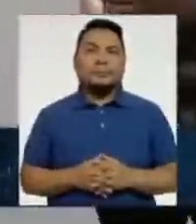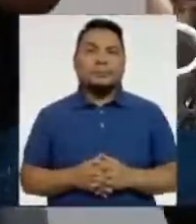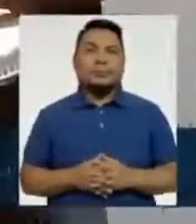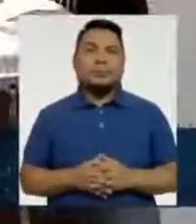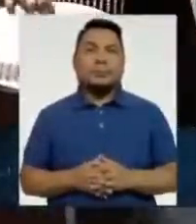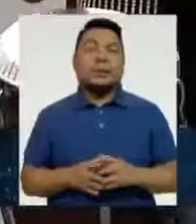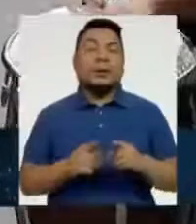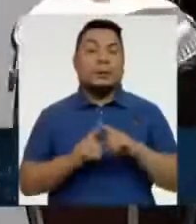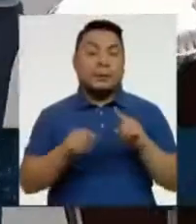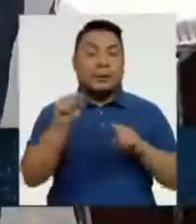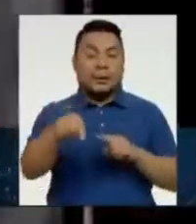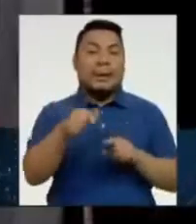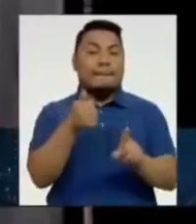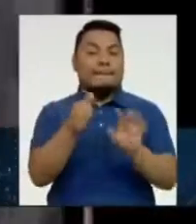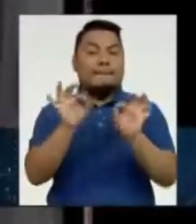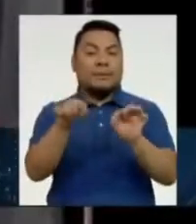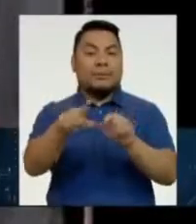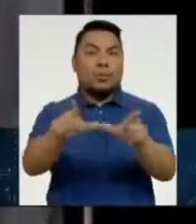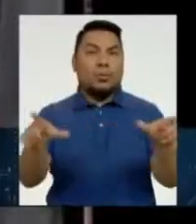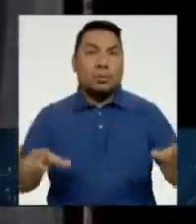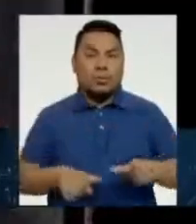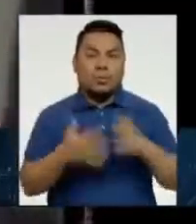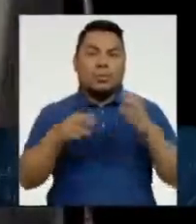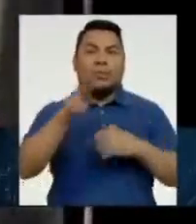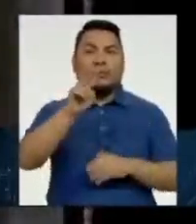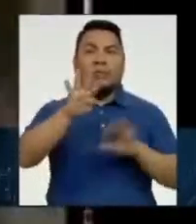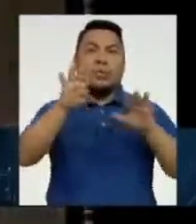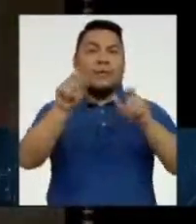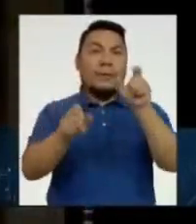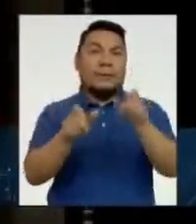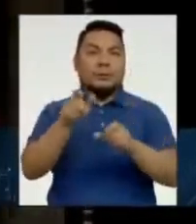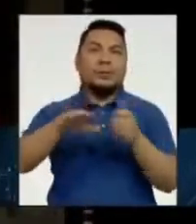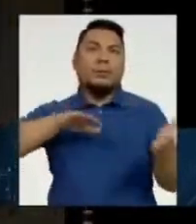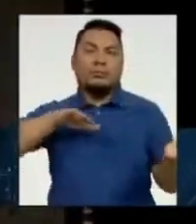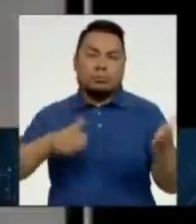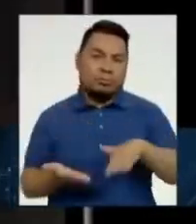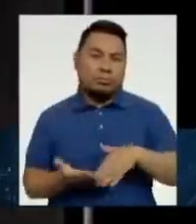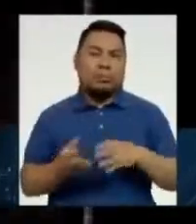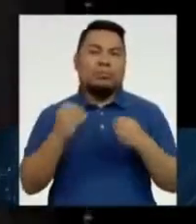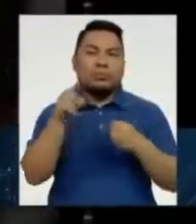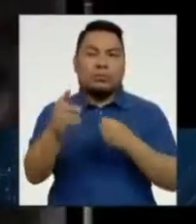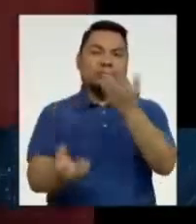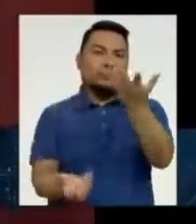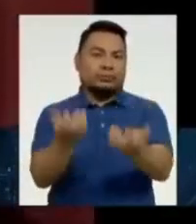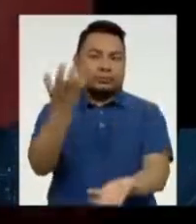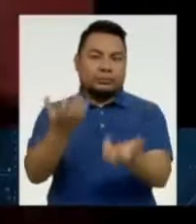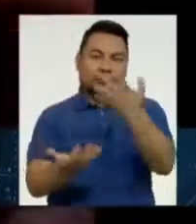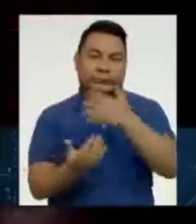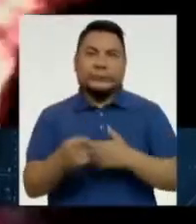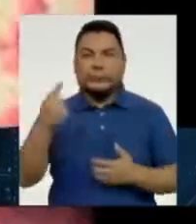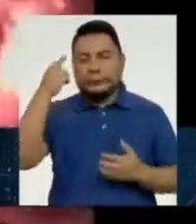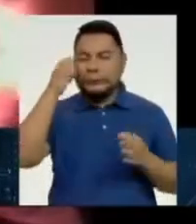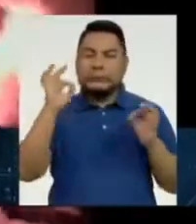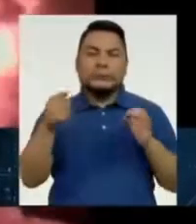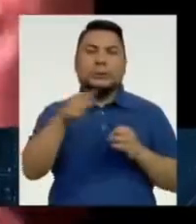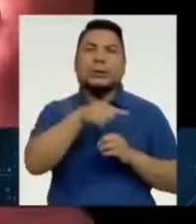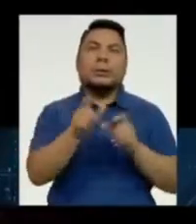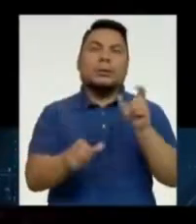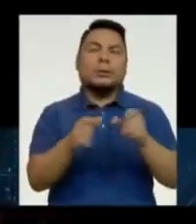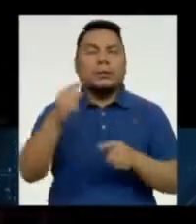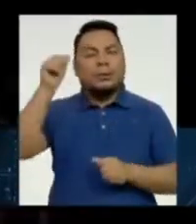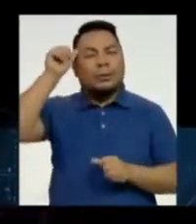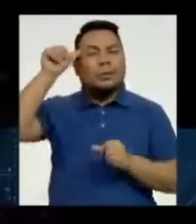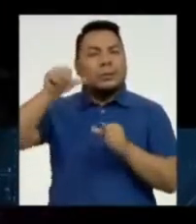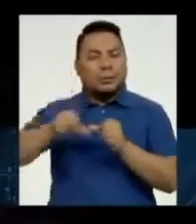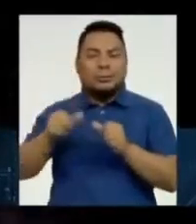Pero fue en este mismo lugar donde al menos 290 personas fallecieron a causa de un incendio. Una tragedia que aún persigue cual si fuera